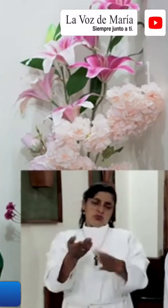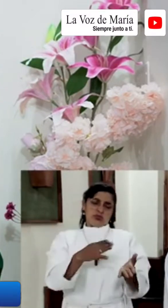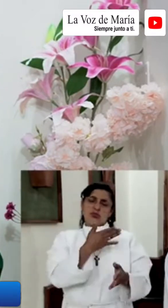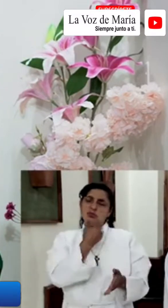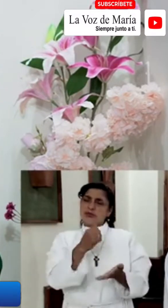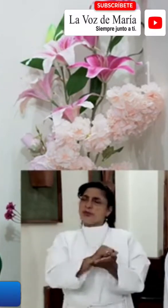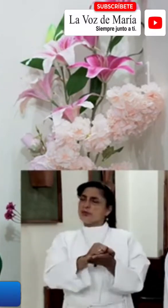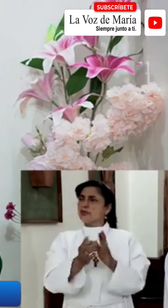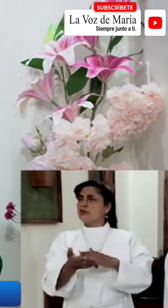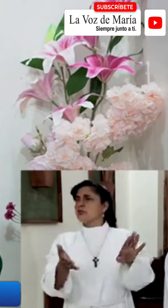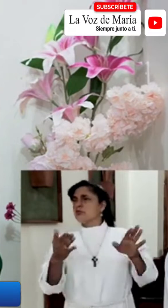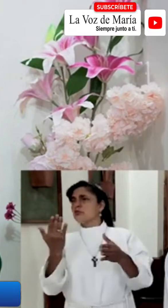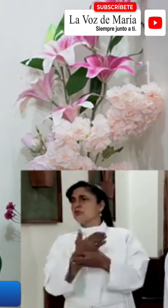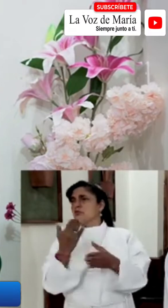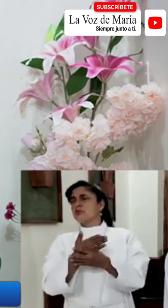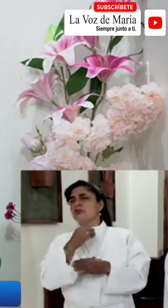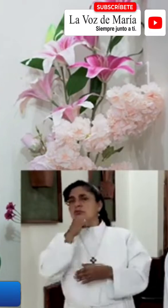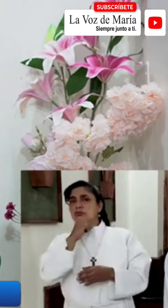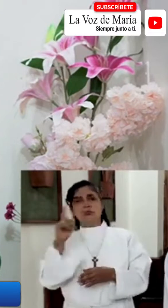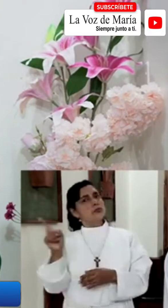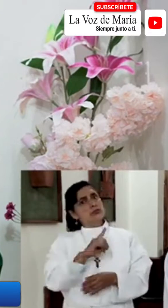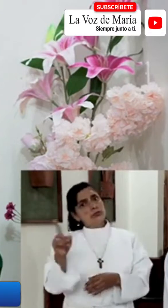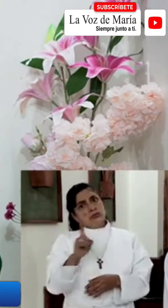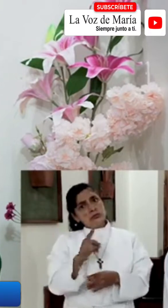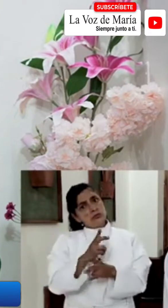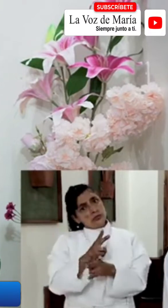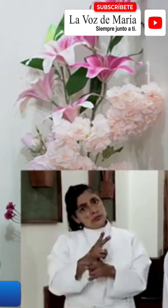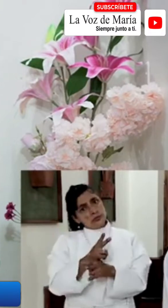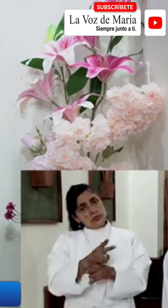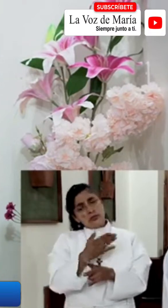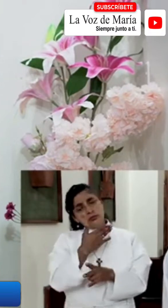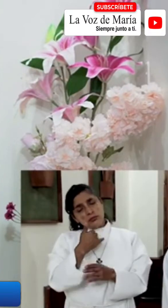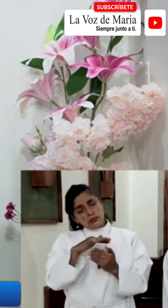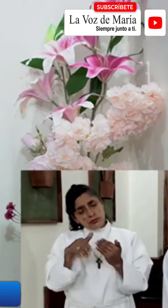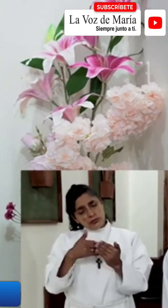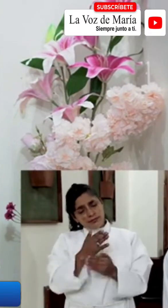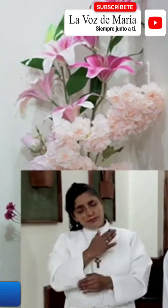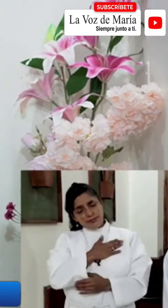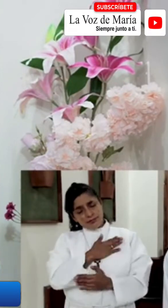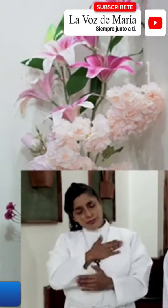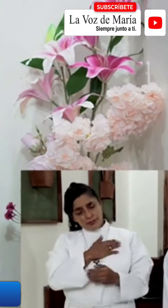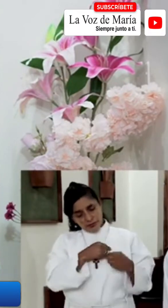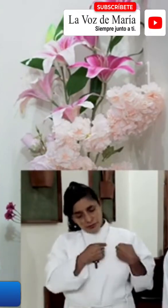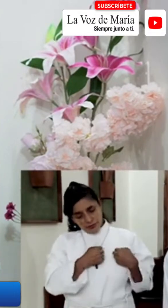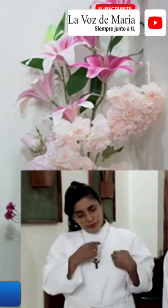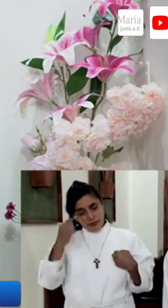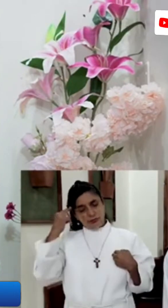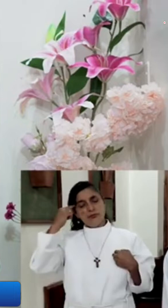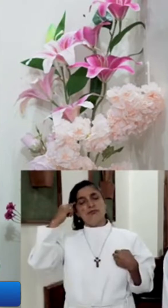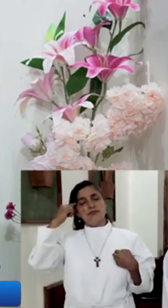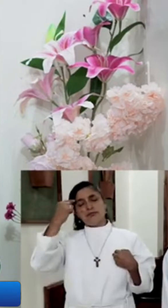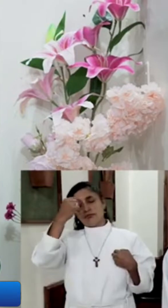desaparecen para siempre. Pongamos a todas esas personas en el corazón de Dios.